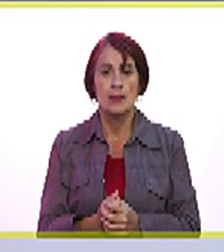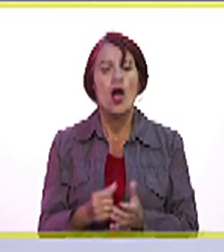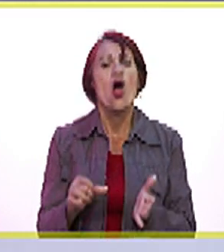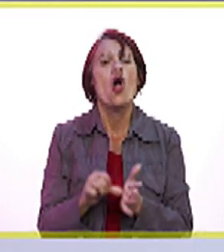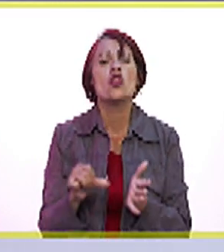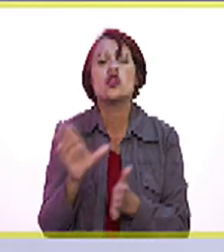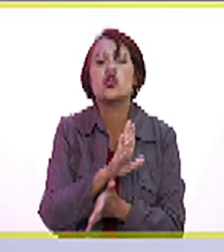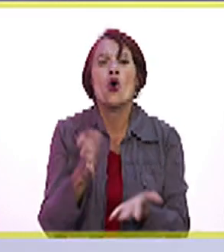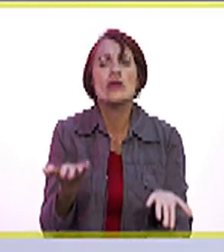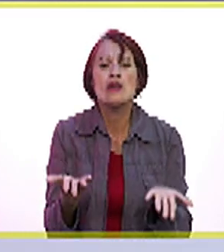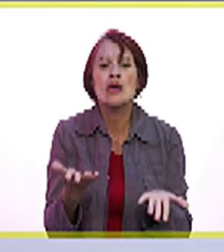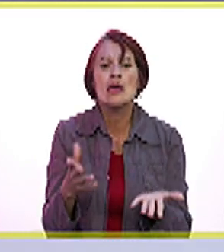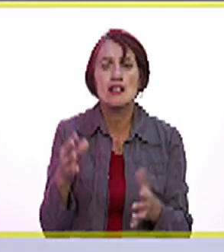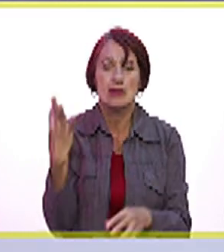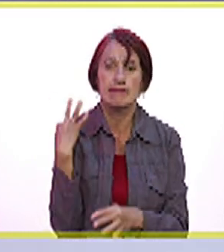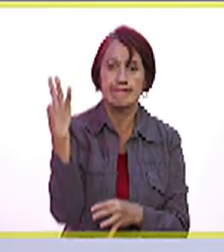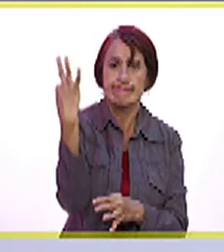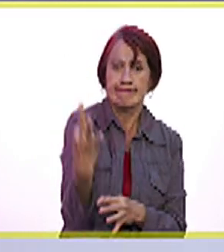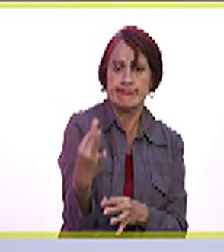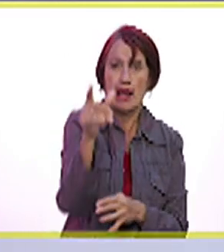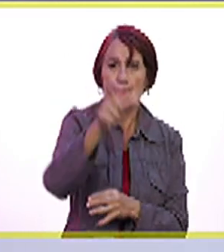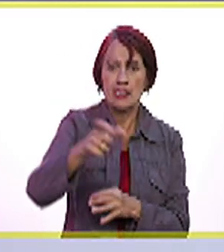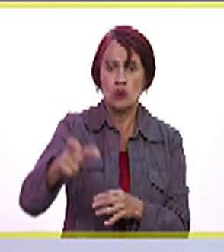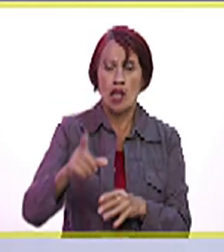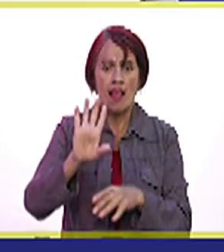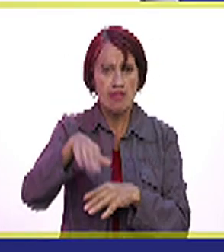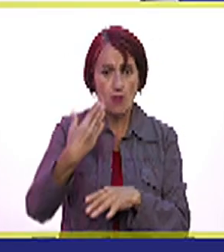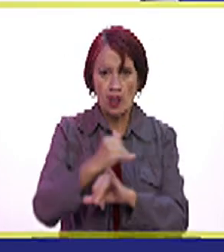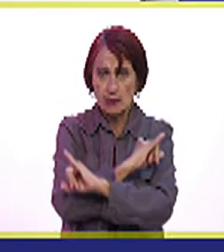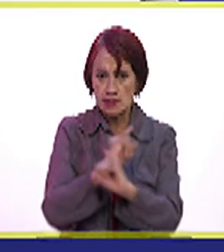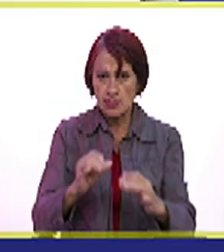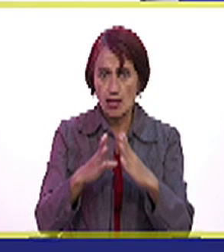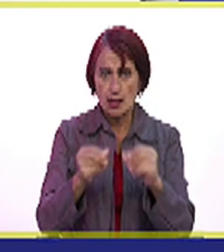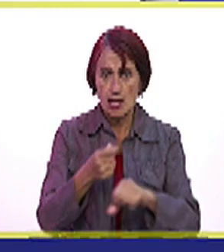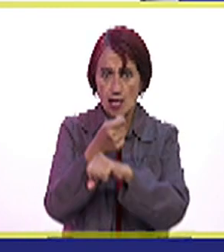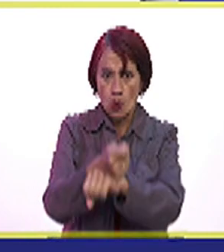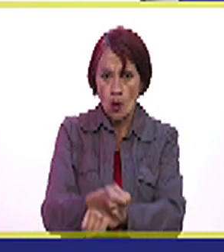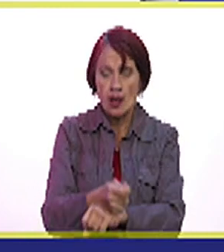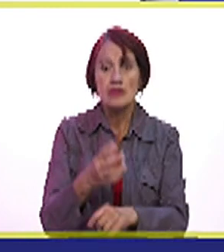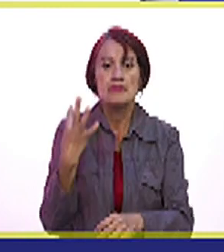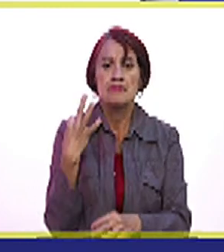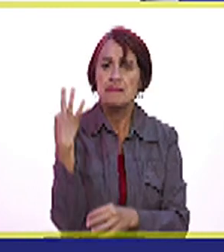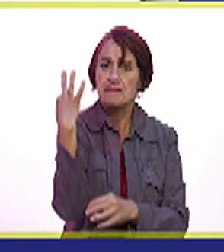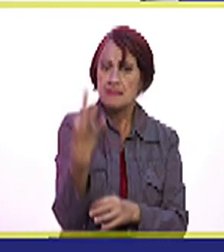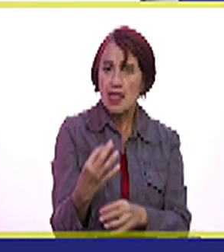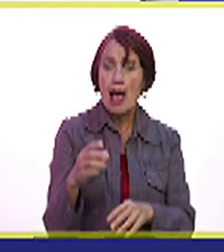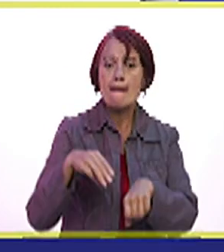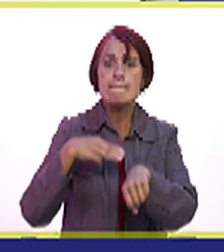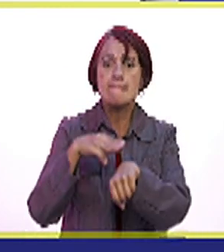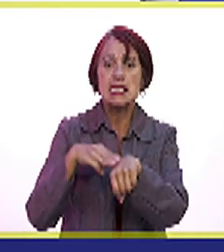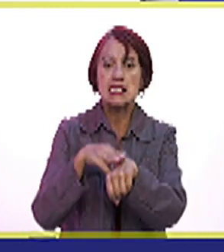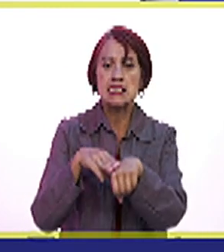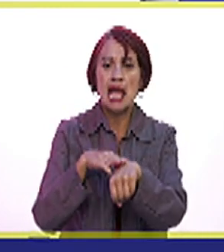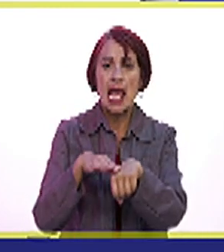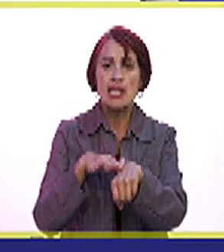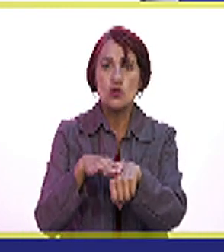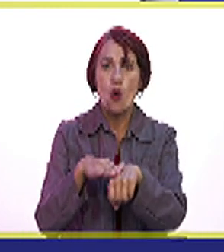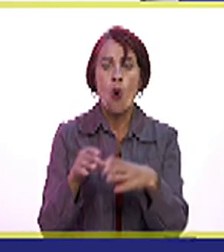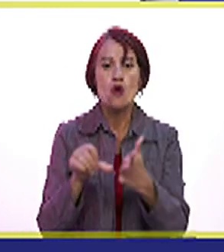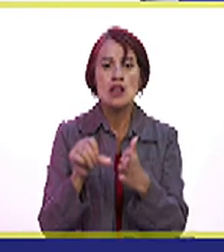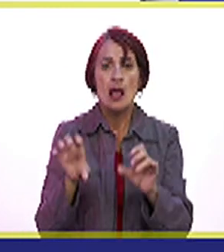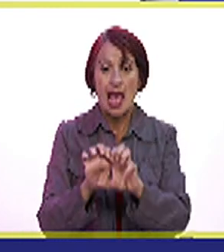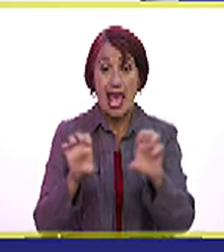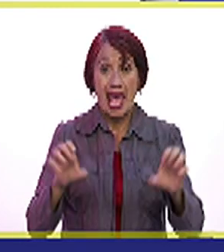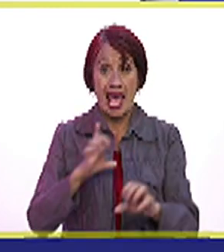¿Dónde pueden ser empleados estos jóvenes después de su proceso de formación? Pueden ser empleados en ministerios del